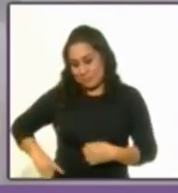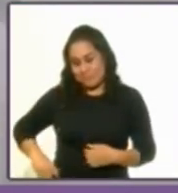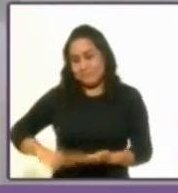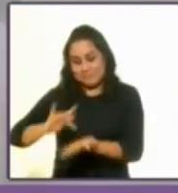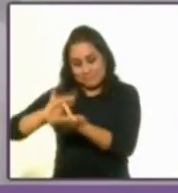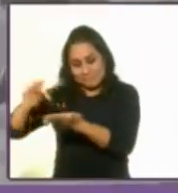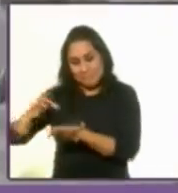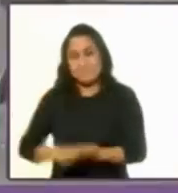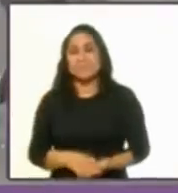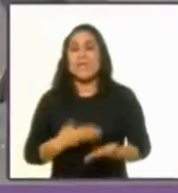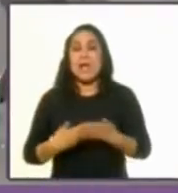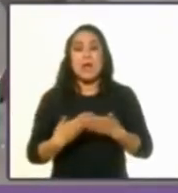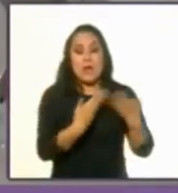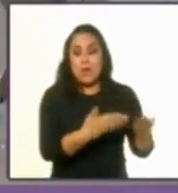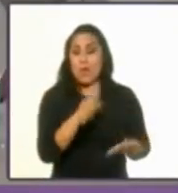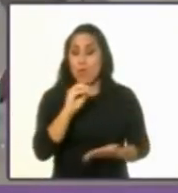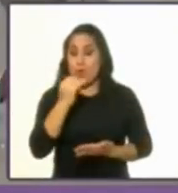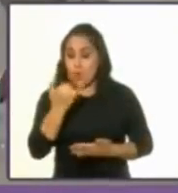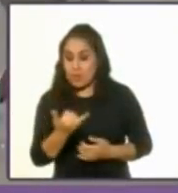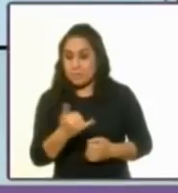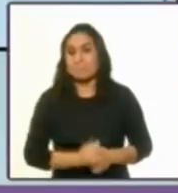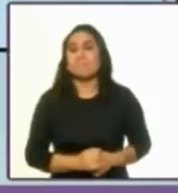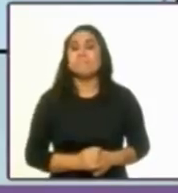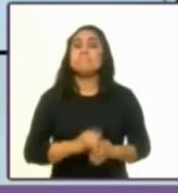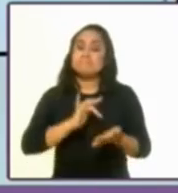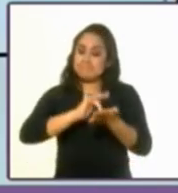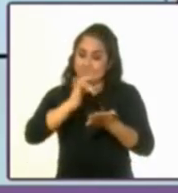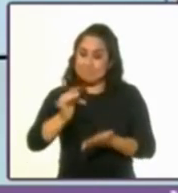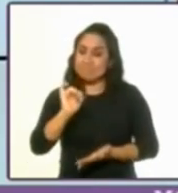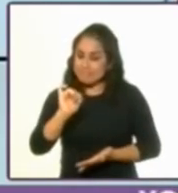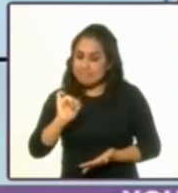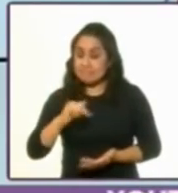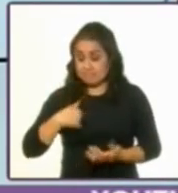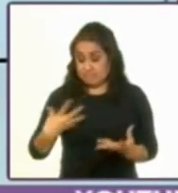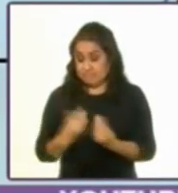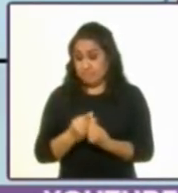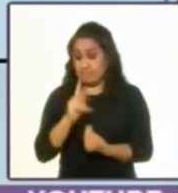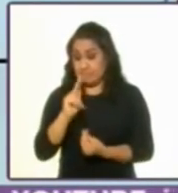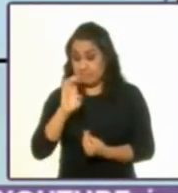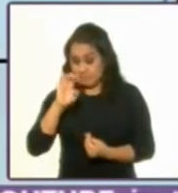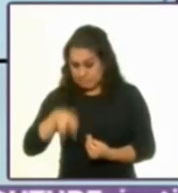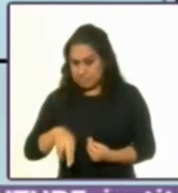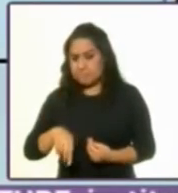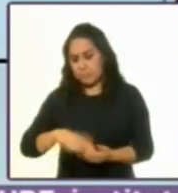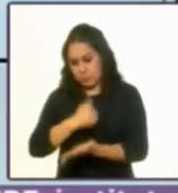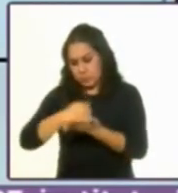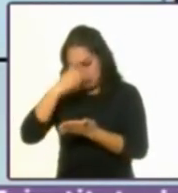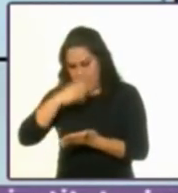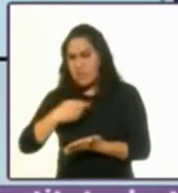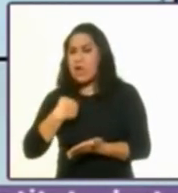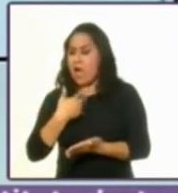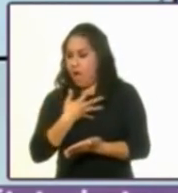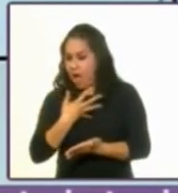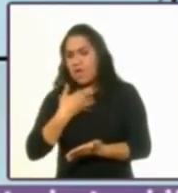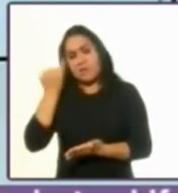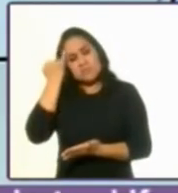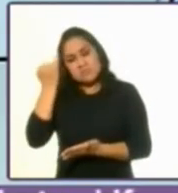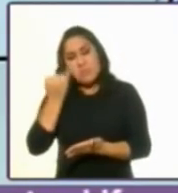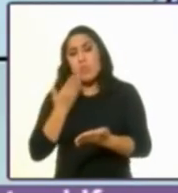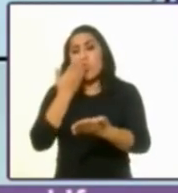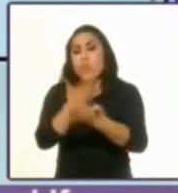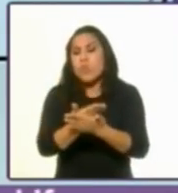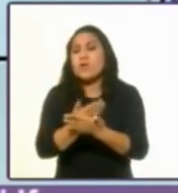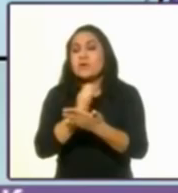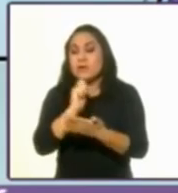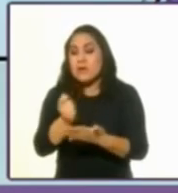gracias si efectivamente el partido y aquí en la ciudad de méxico tenemos una propuesta de bancos de alimentos contra el hambre y hay